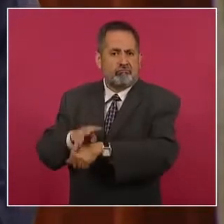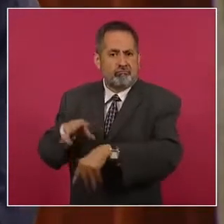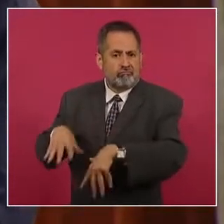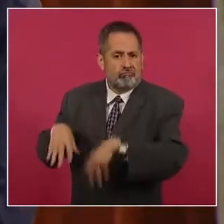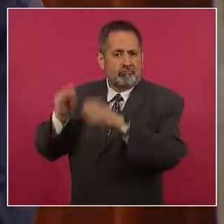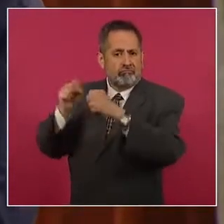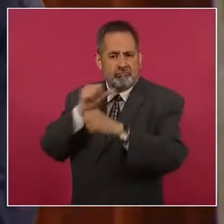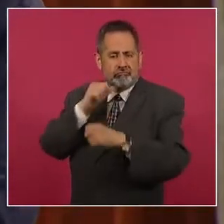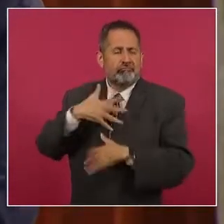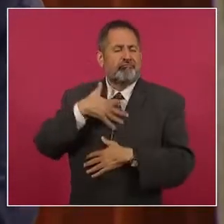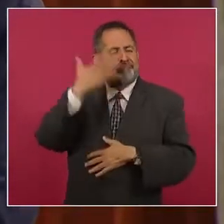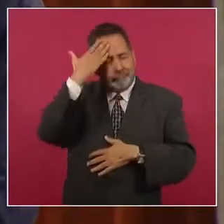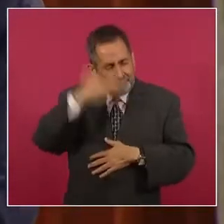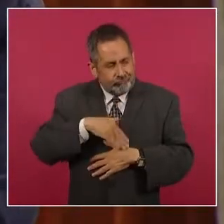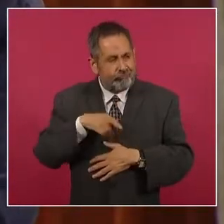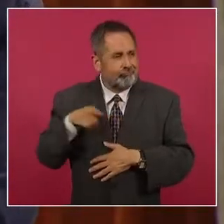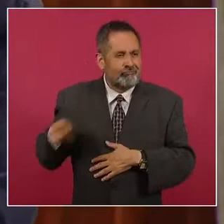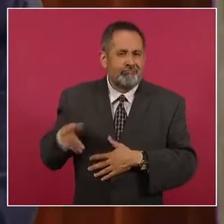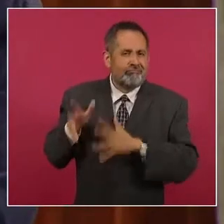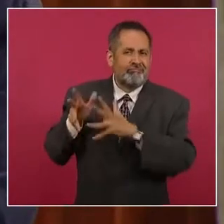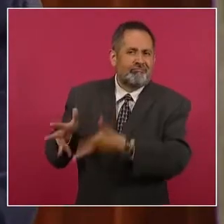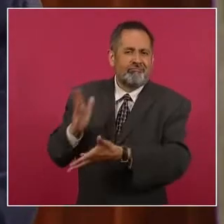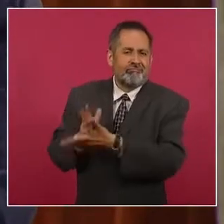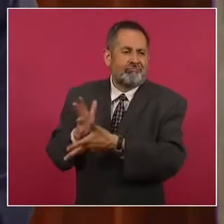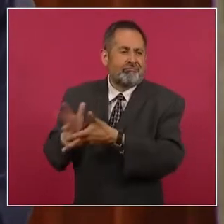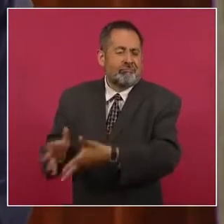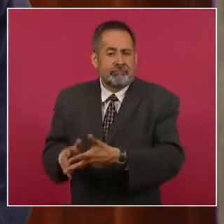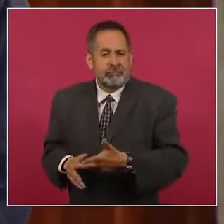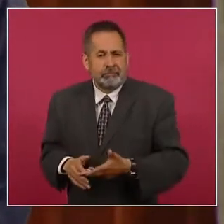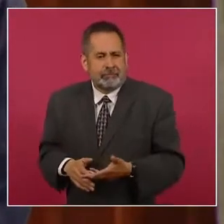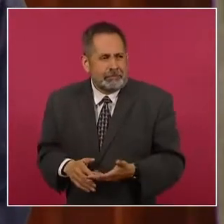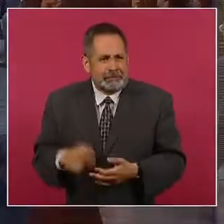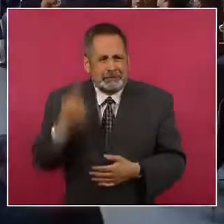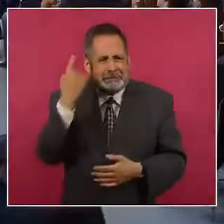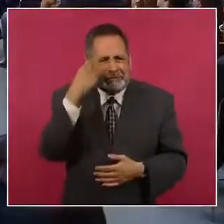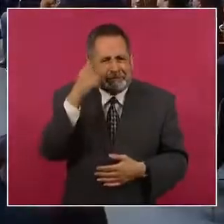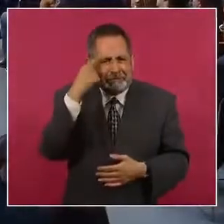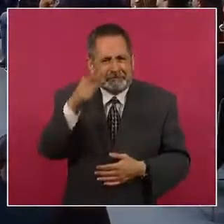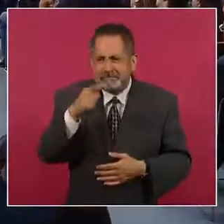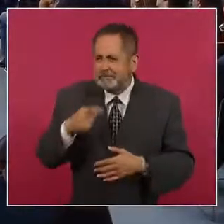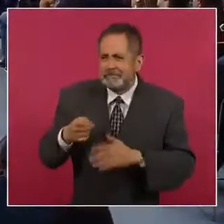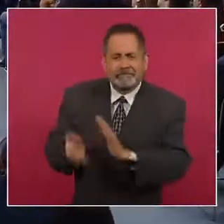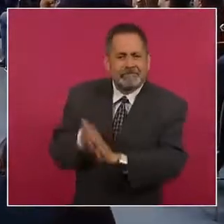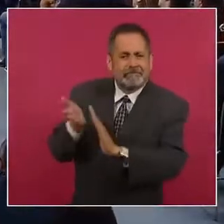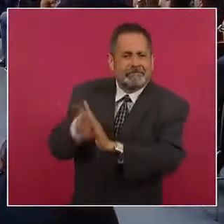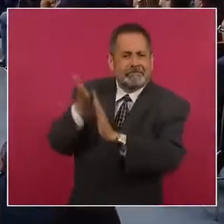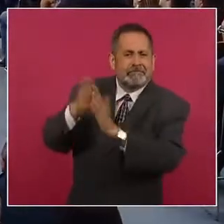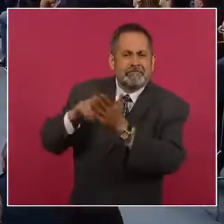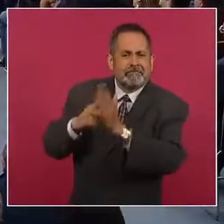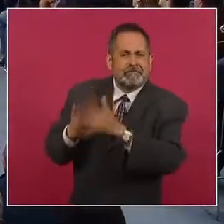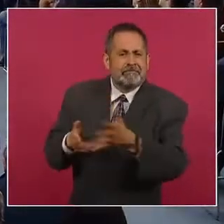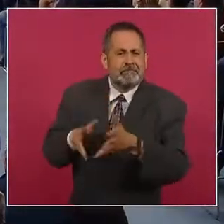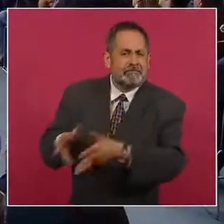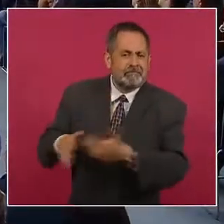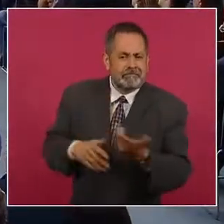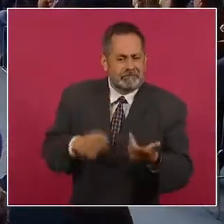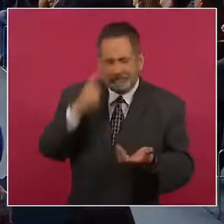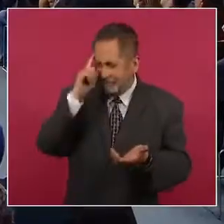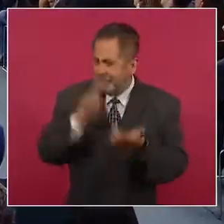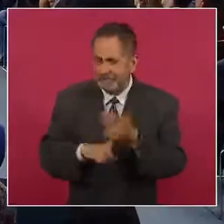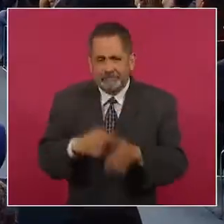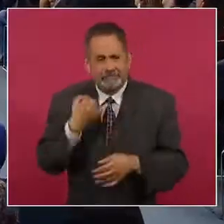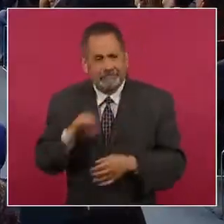a utilizar esas plantas. Entonces, ¿por qué las hicieron? Aunque parezca